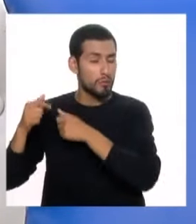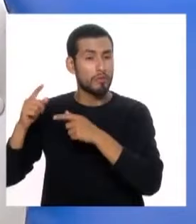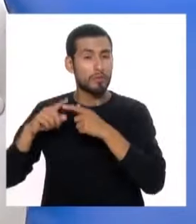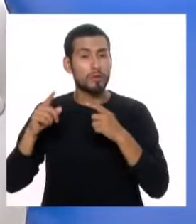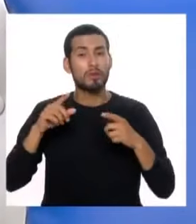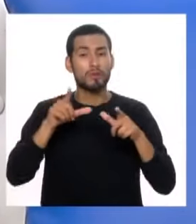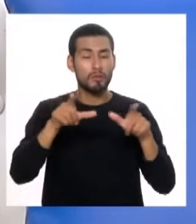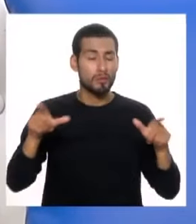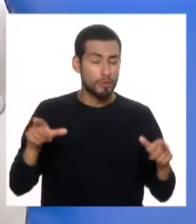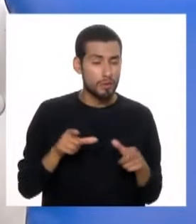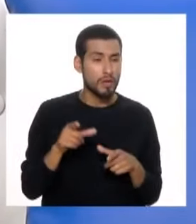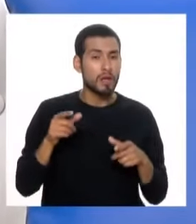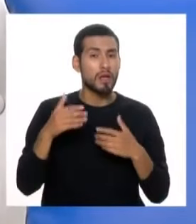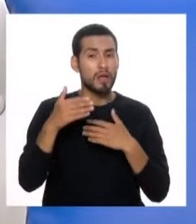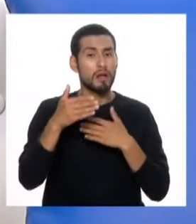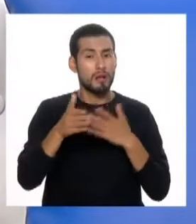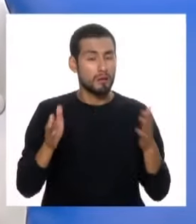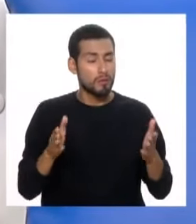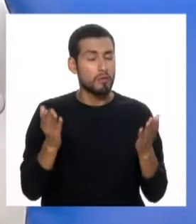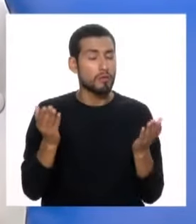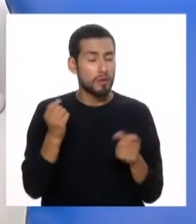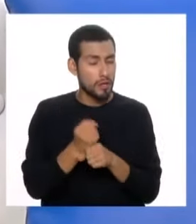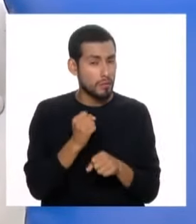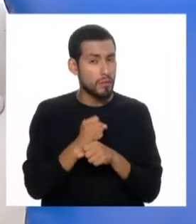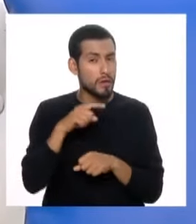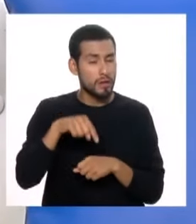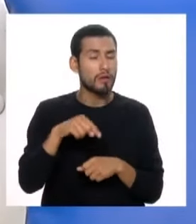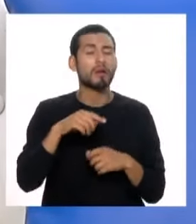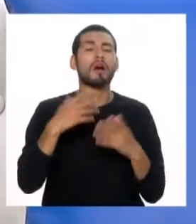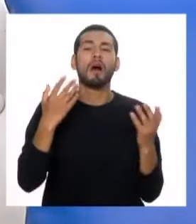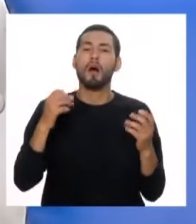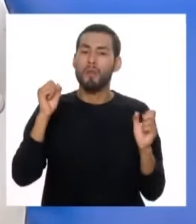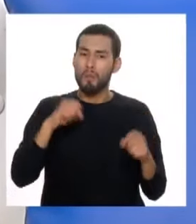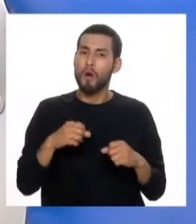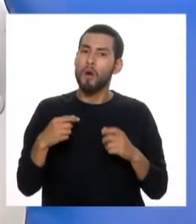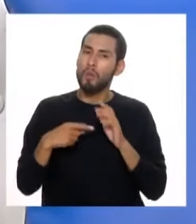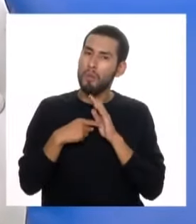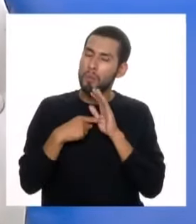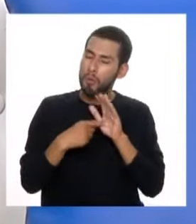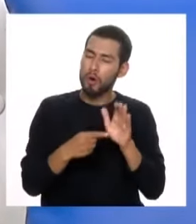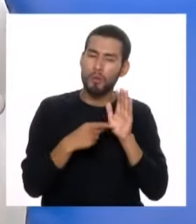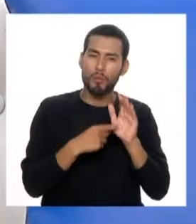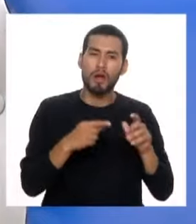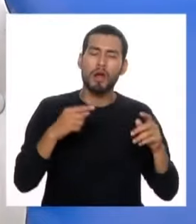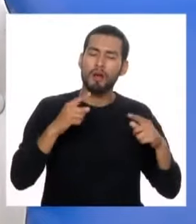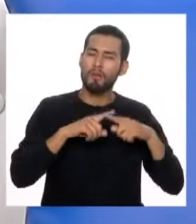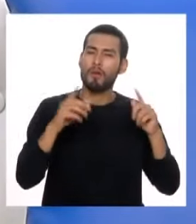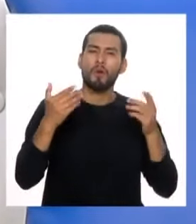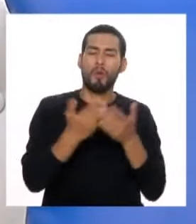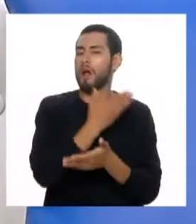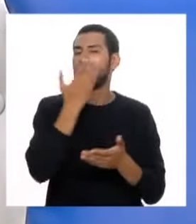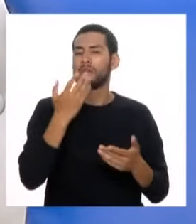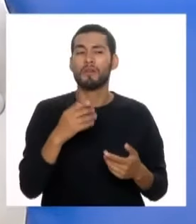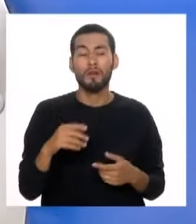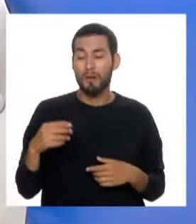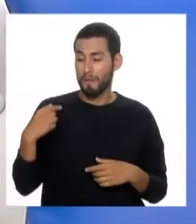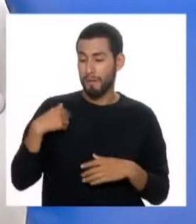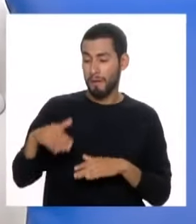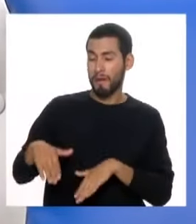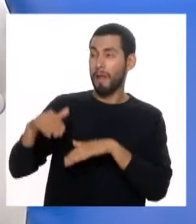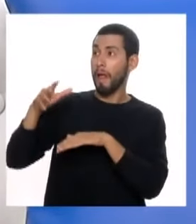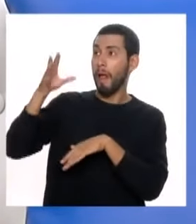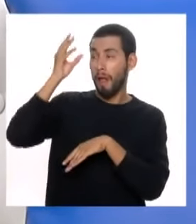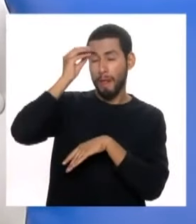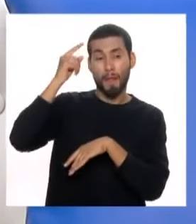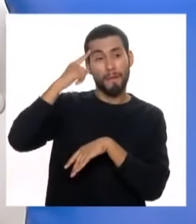centro de trabajo se vayan construyendo estos mensajes diferentes, nuevos, de aquellos que hemos aprendido desde pequeños, donde